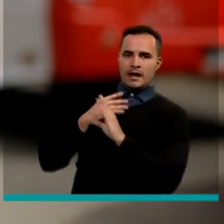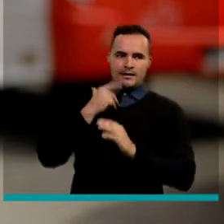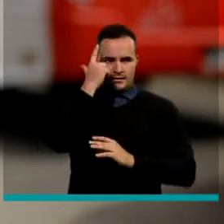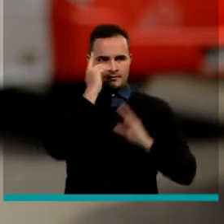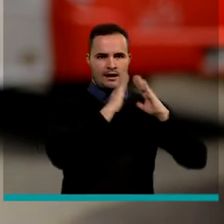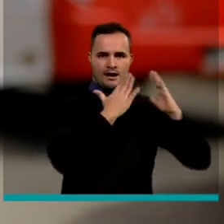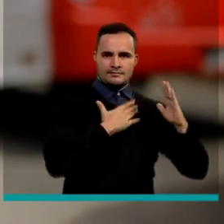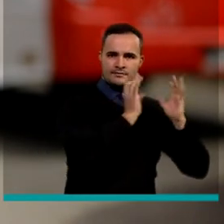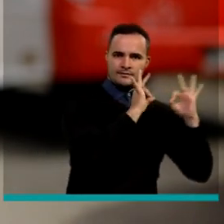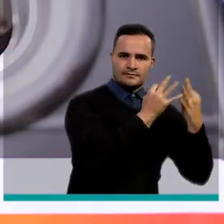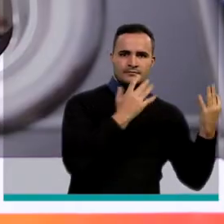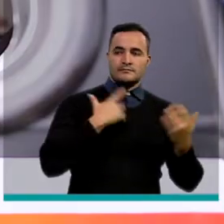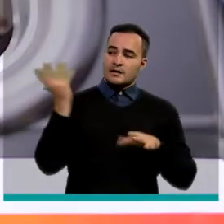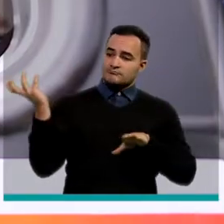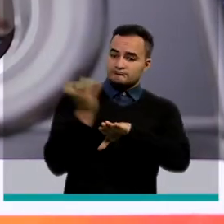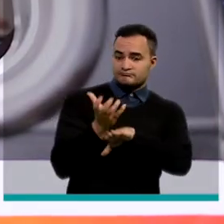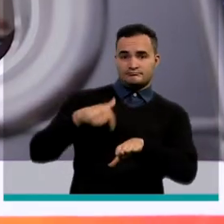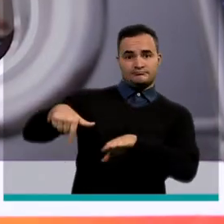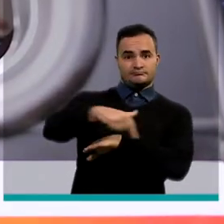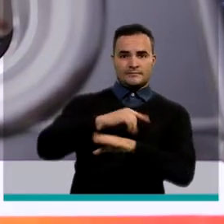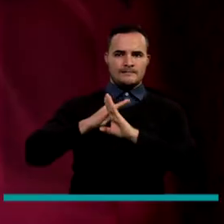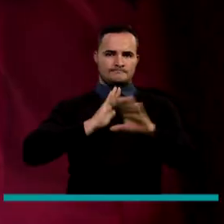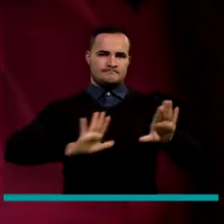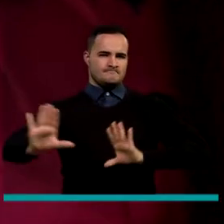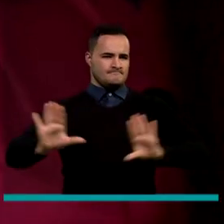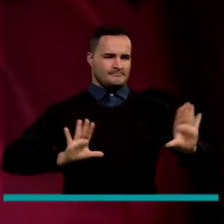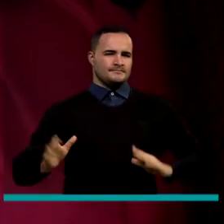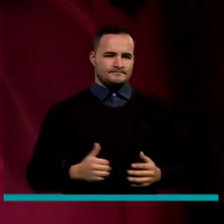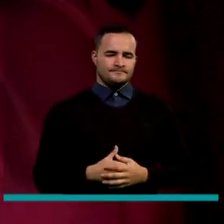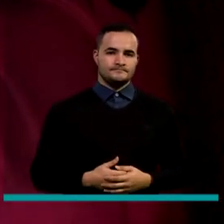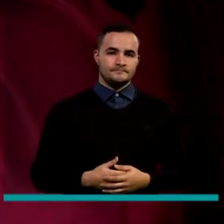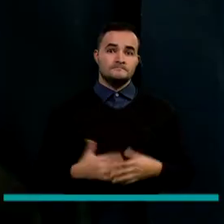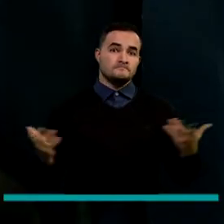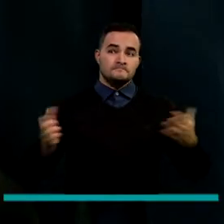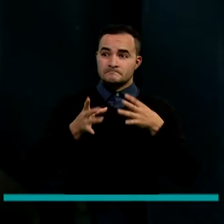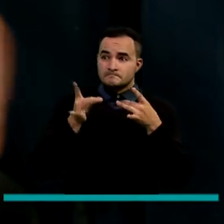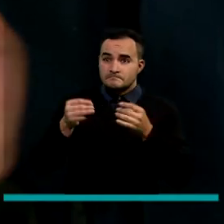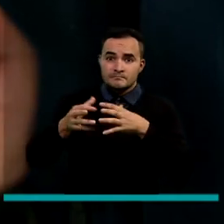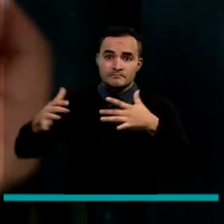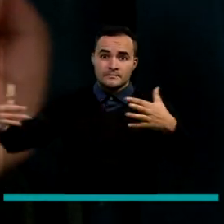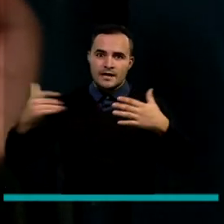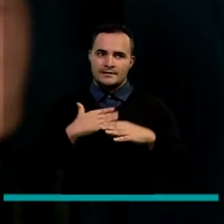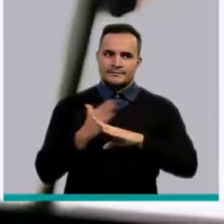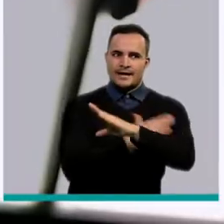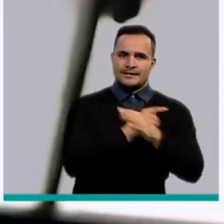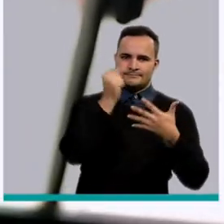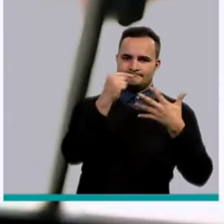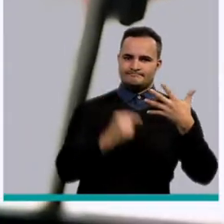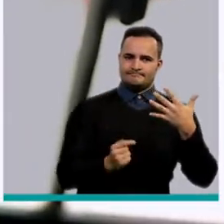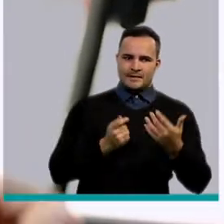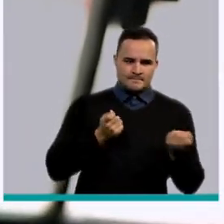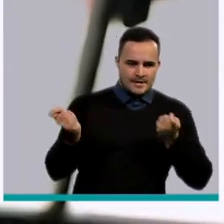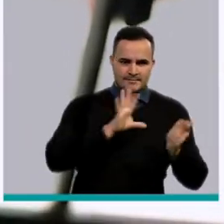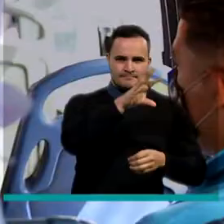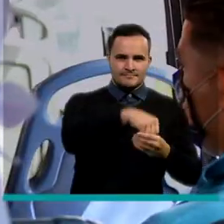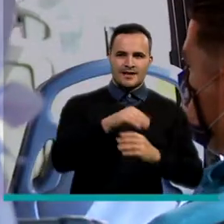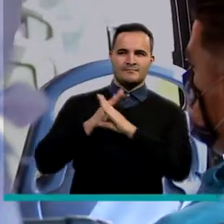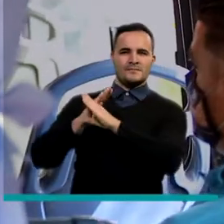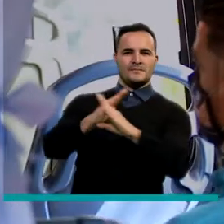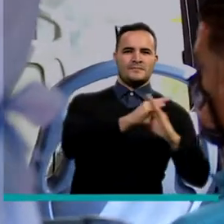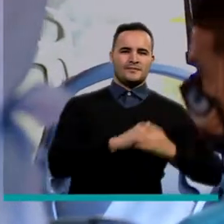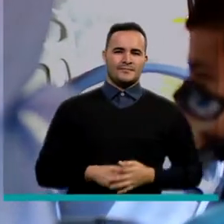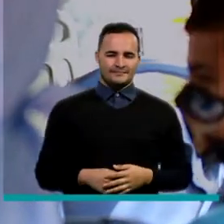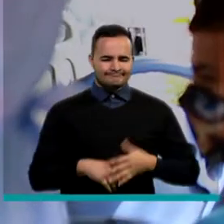a los usuarios como tal. Armas listas y claras para combatir el aumento de contagios. Todos estos